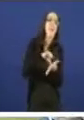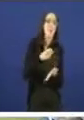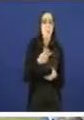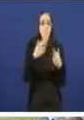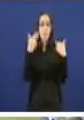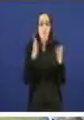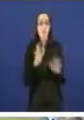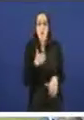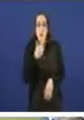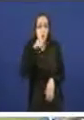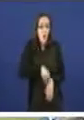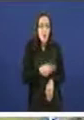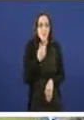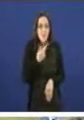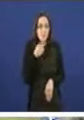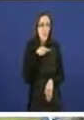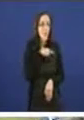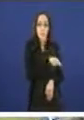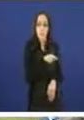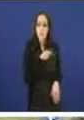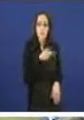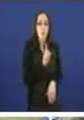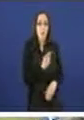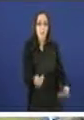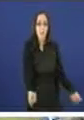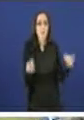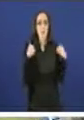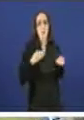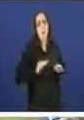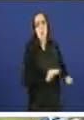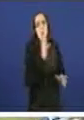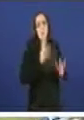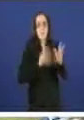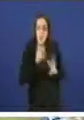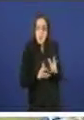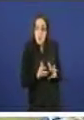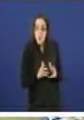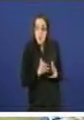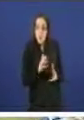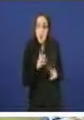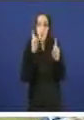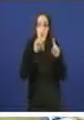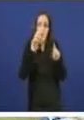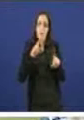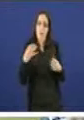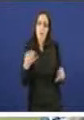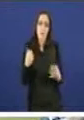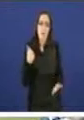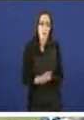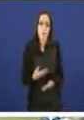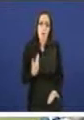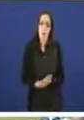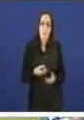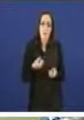di aquí que non é responsabilidade da Administración Educativa garantir que estas actividades teñan